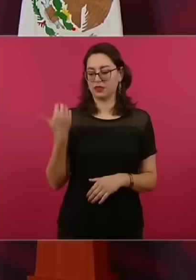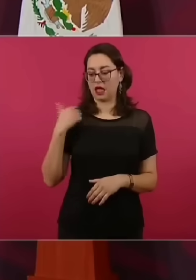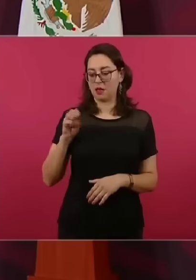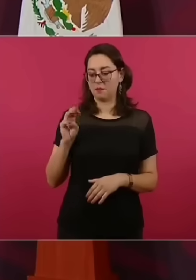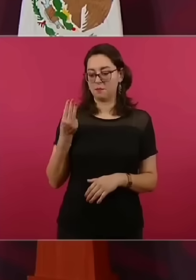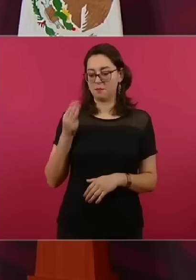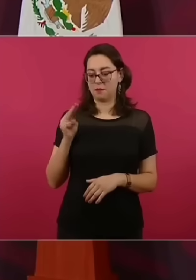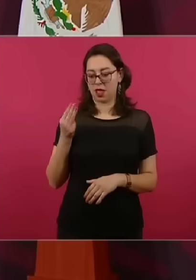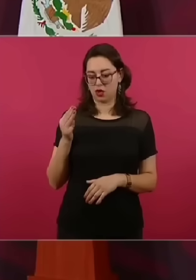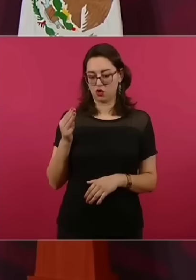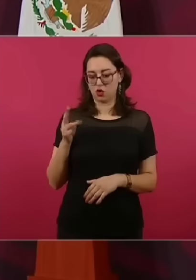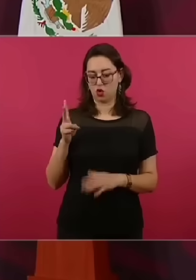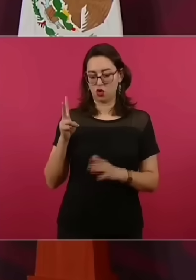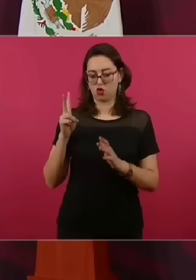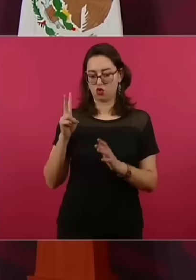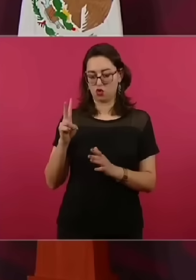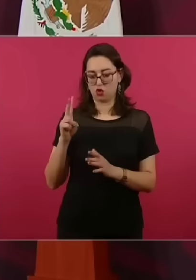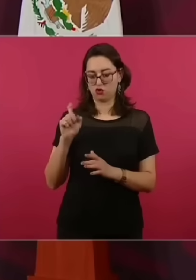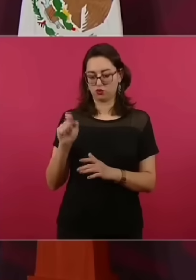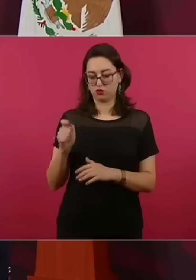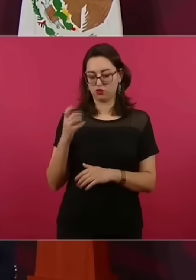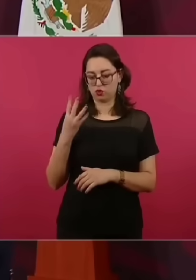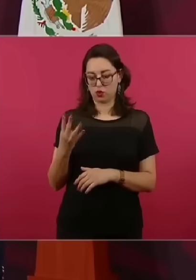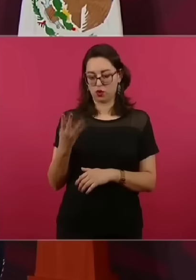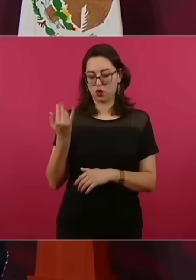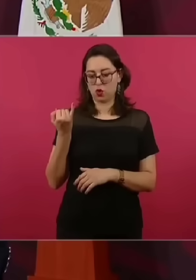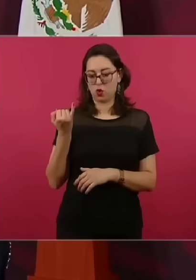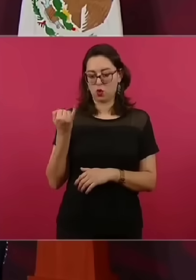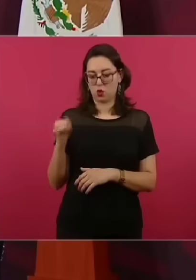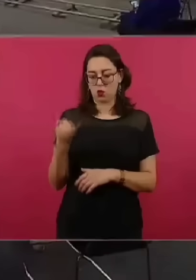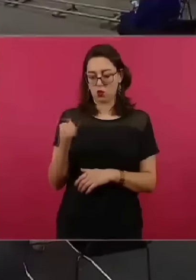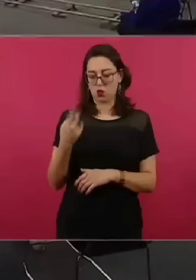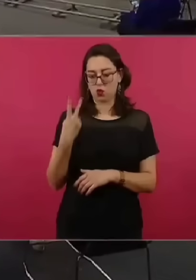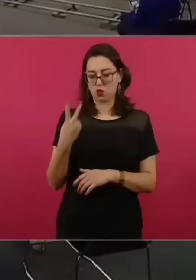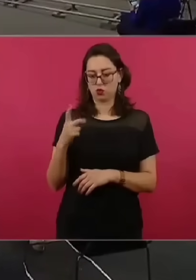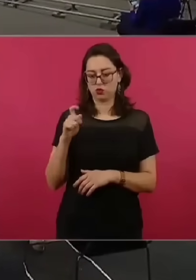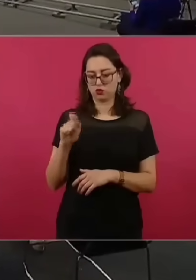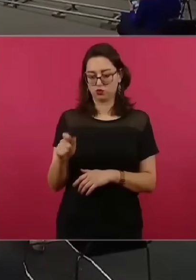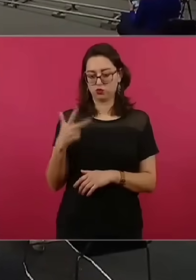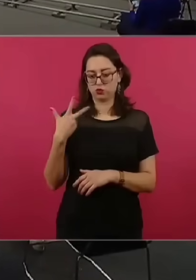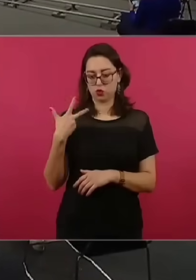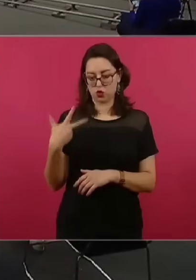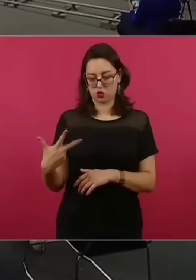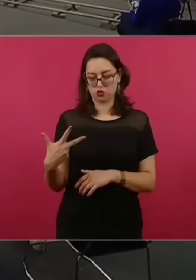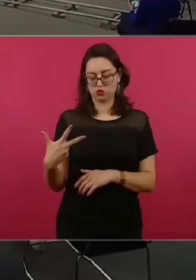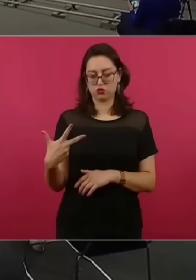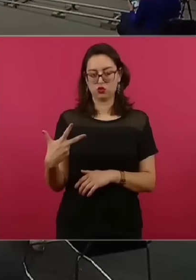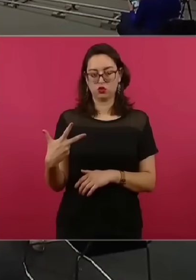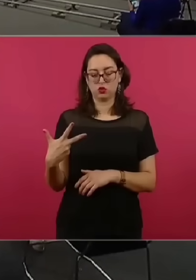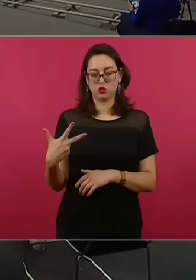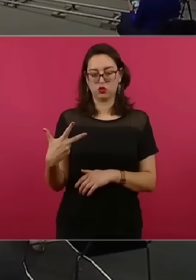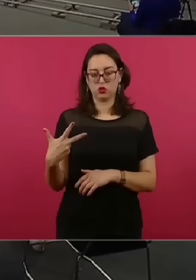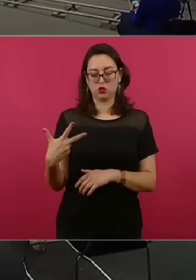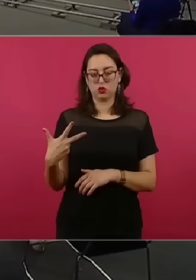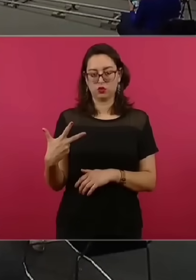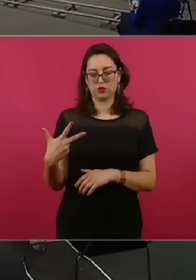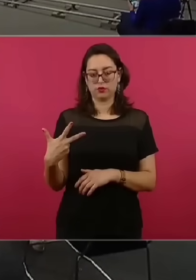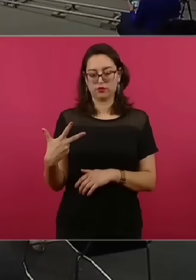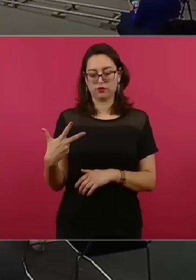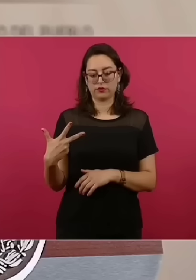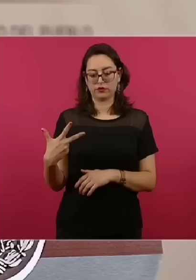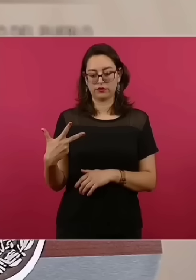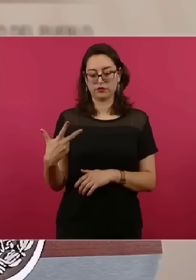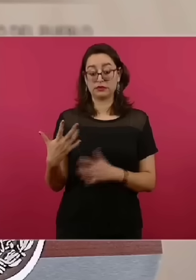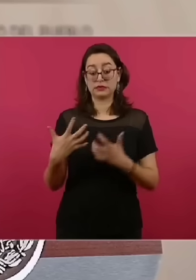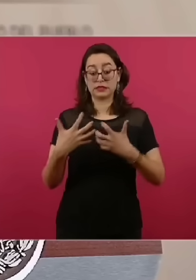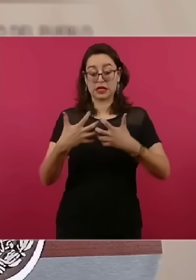2.4, junio de 23, 2.8, en el caso de la actividad